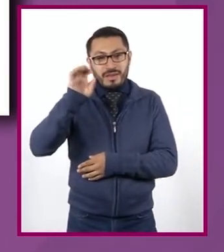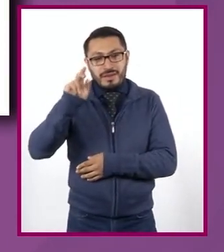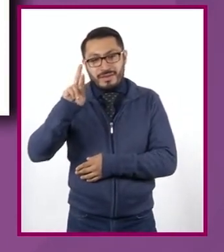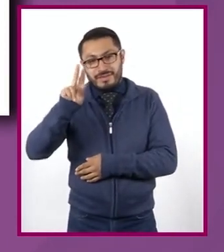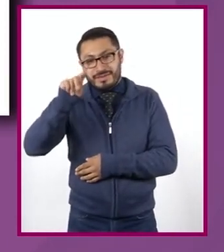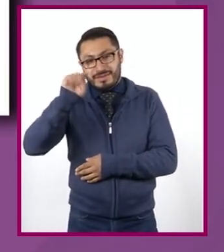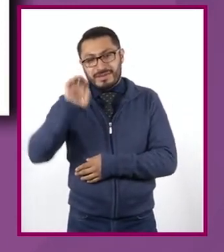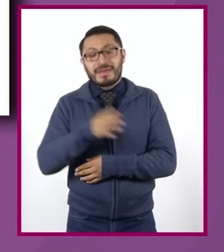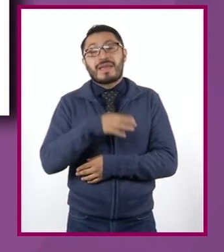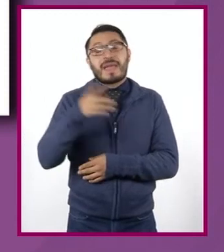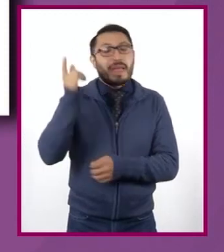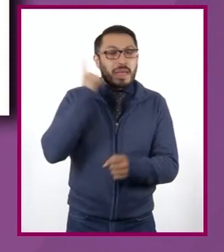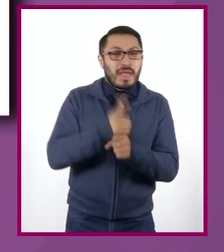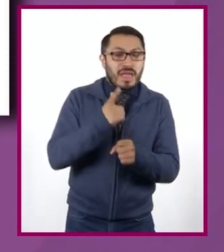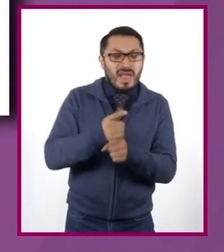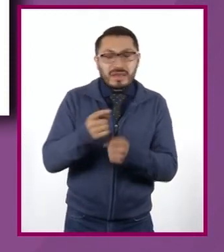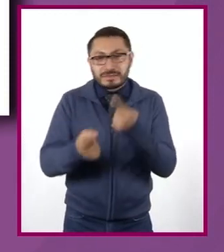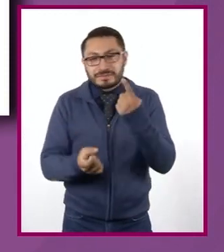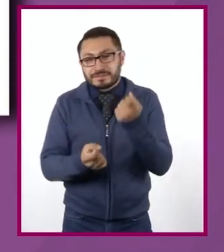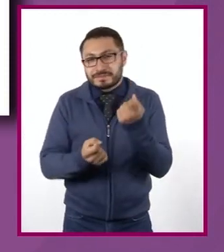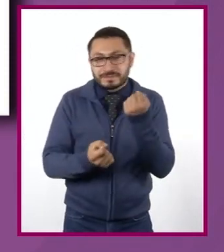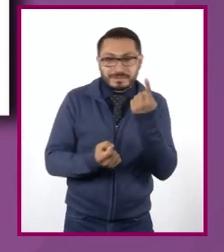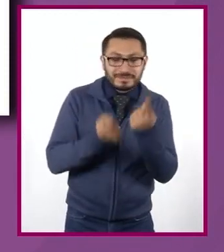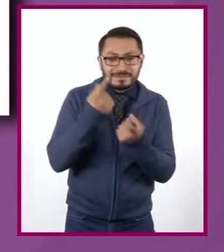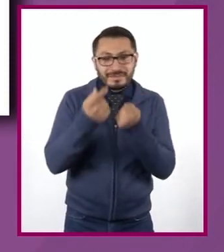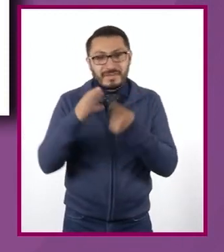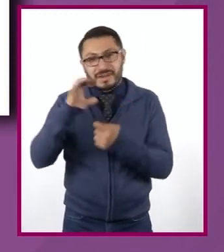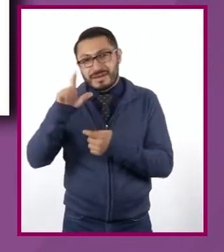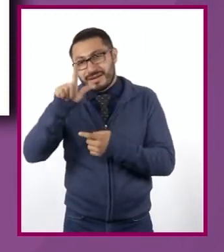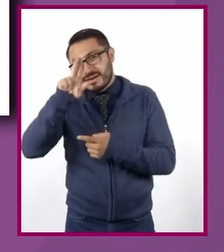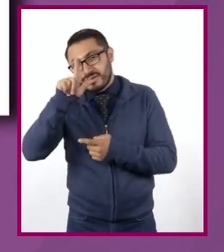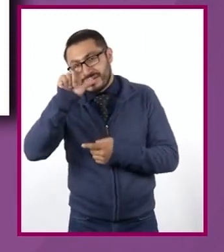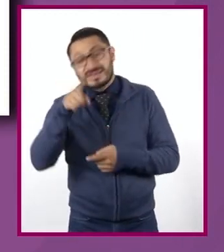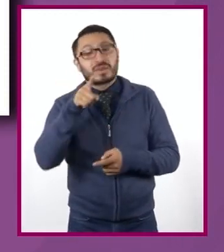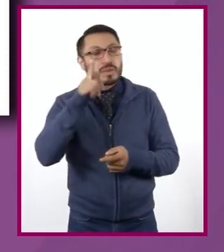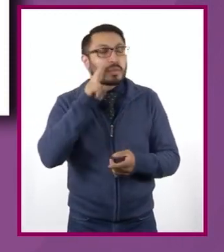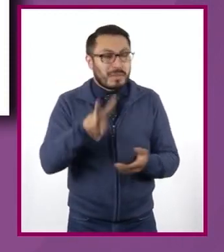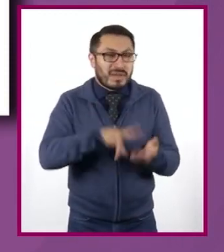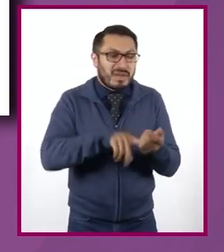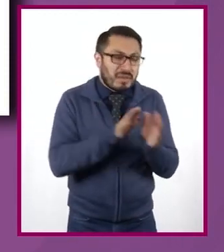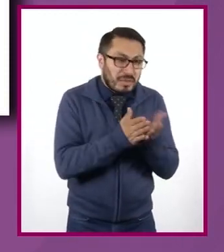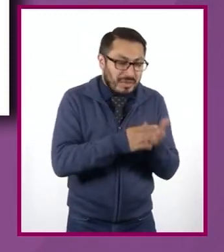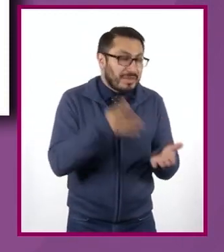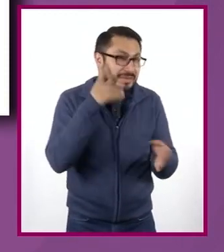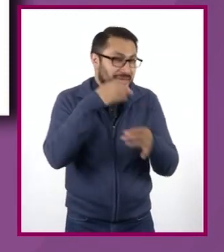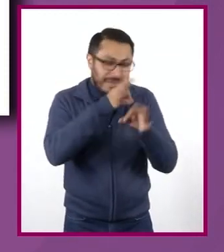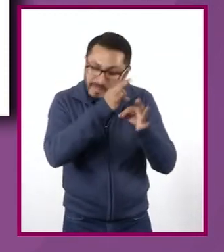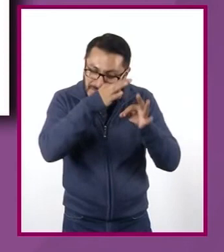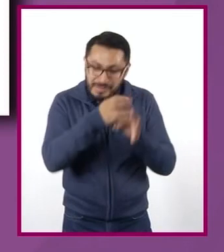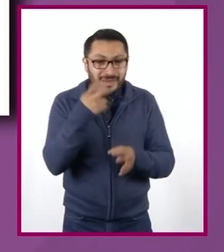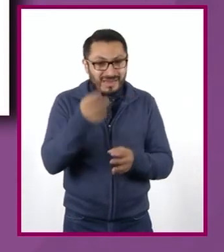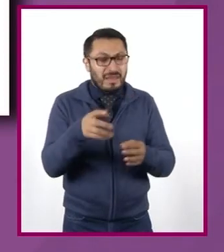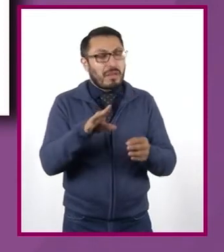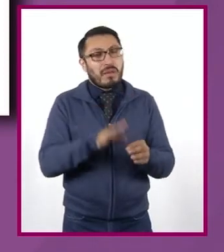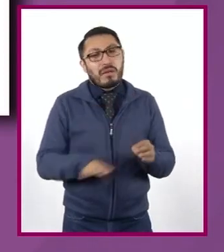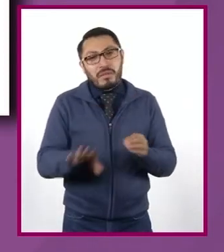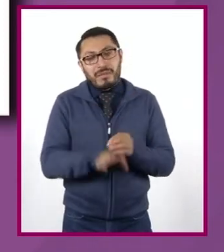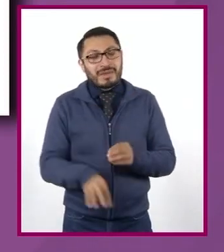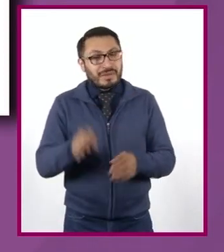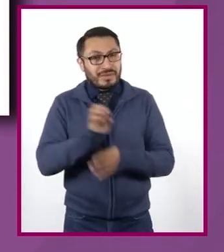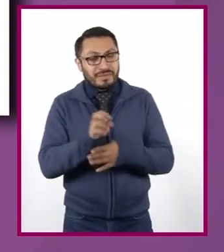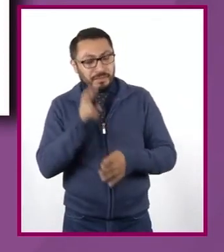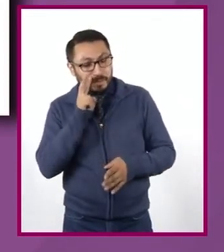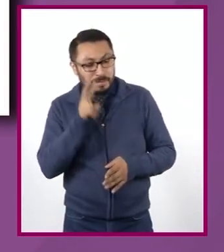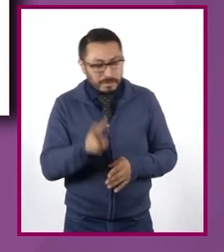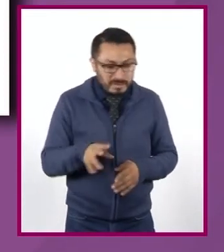primeras células. Como ven en el microscopio descrito en su libro, es muy básico, así que lo que él pudo ver